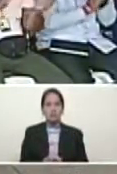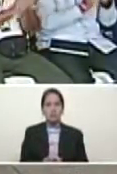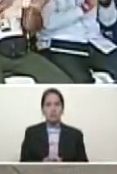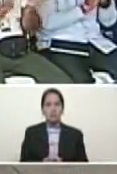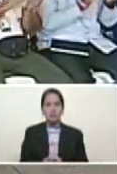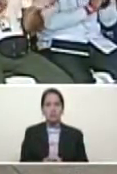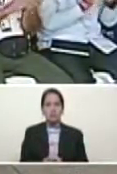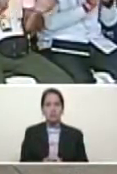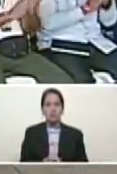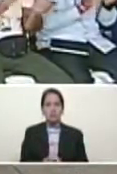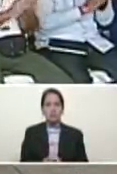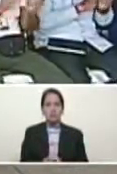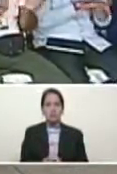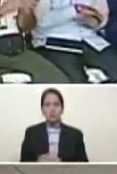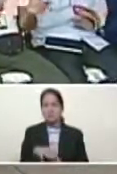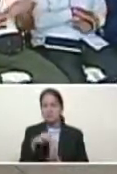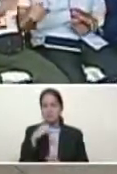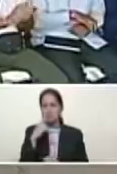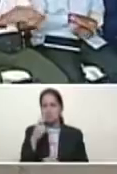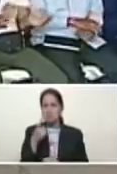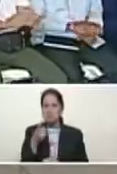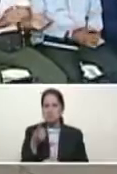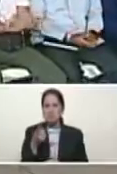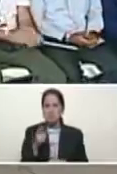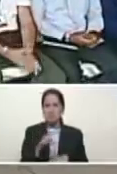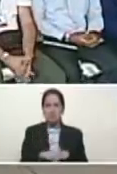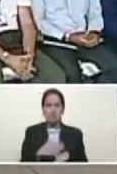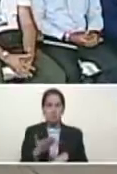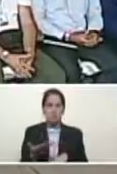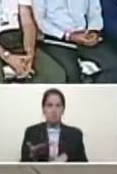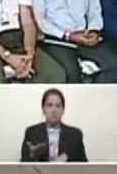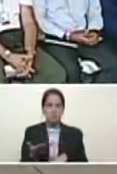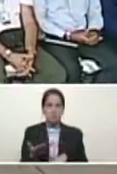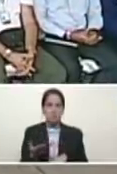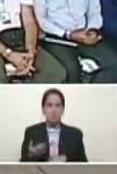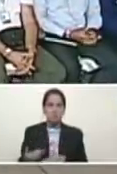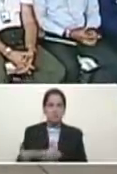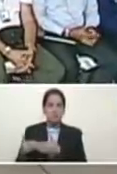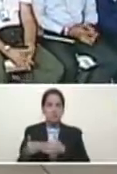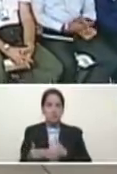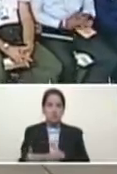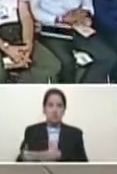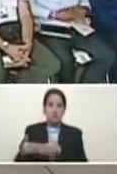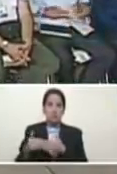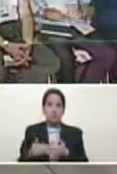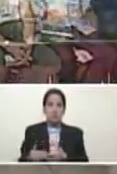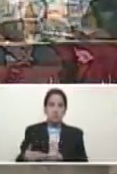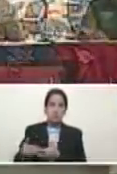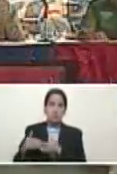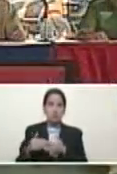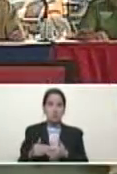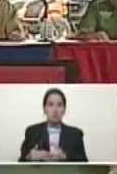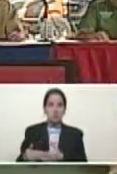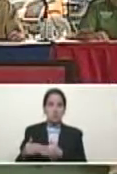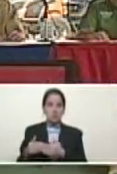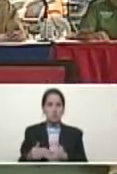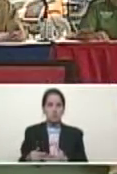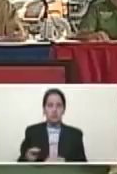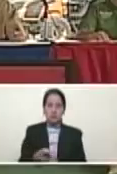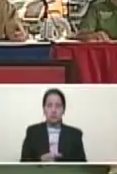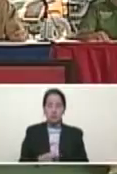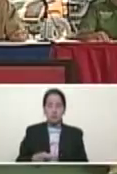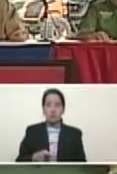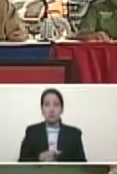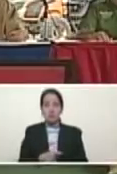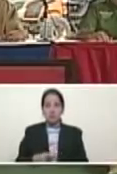Y yo digo esto porque el imperialismo norteamericano, el gobierno